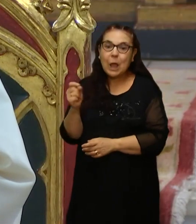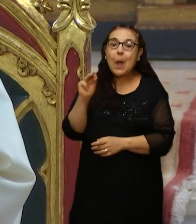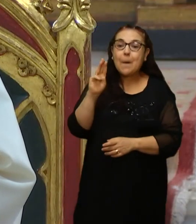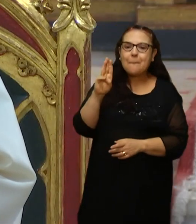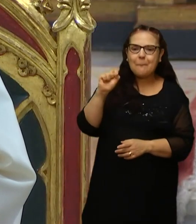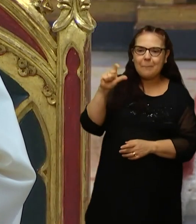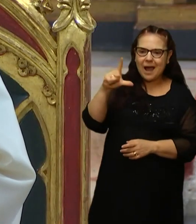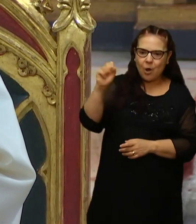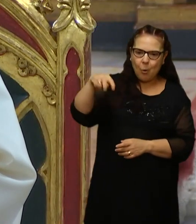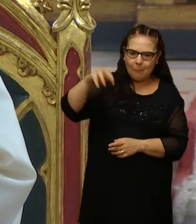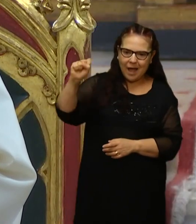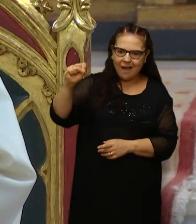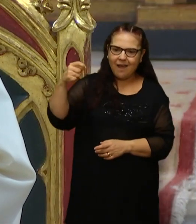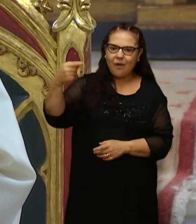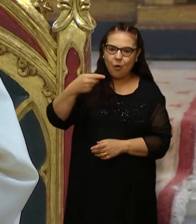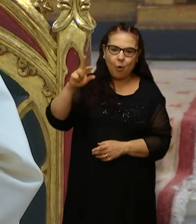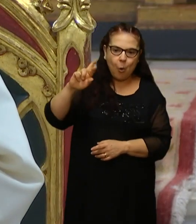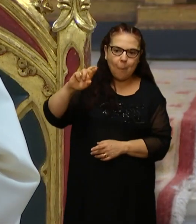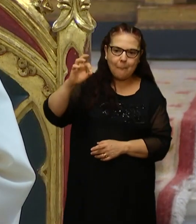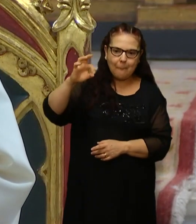Borrero. Pues